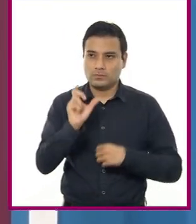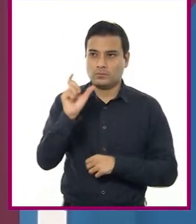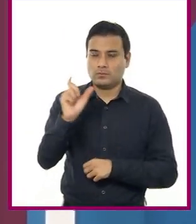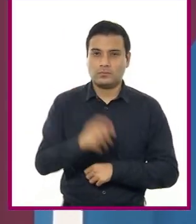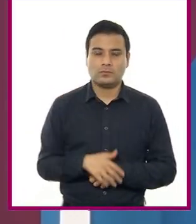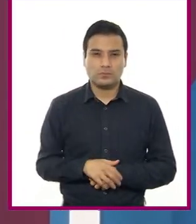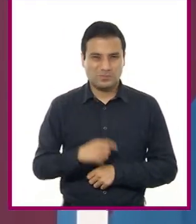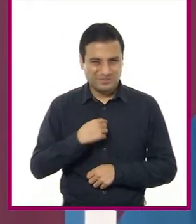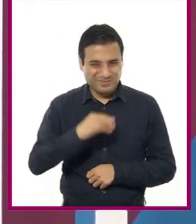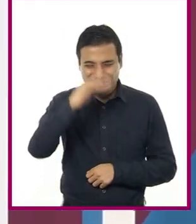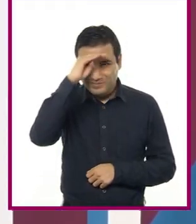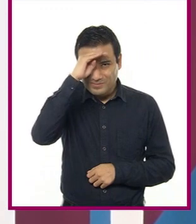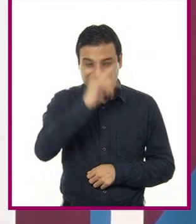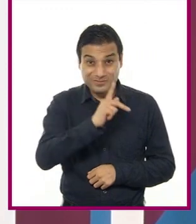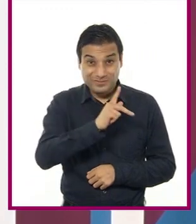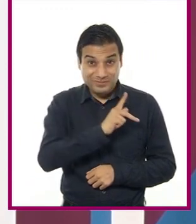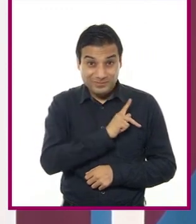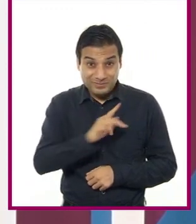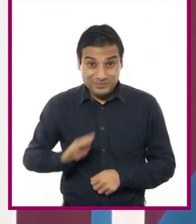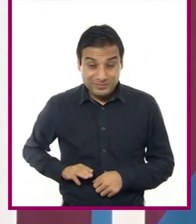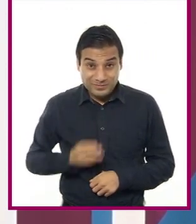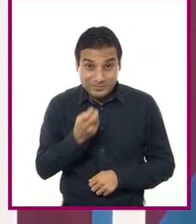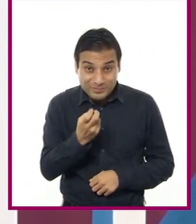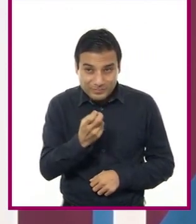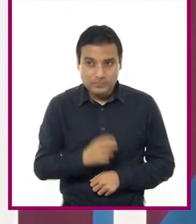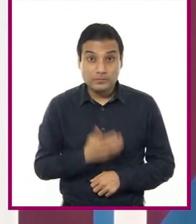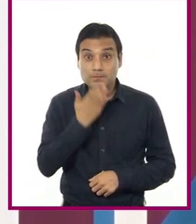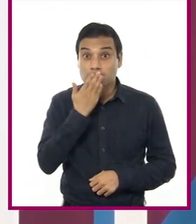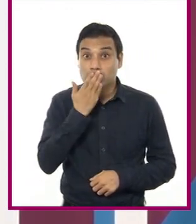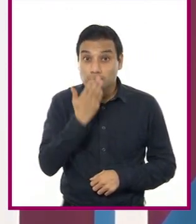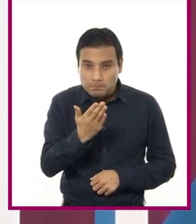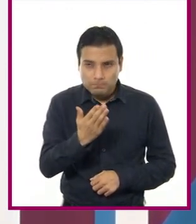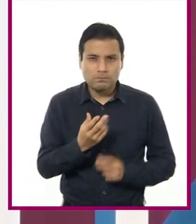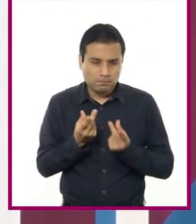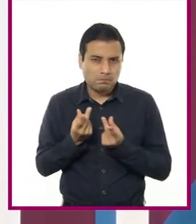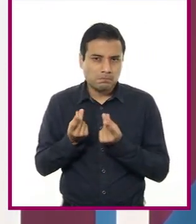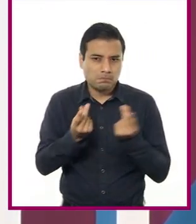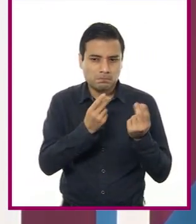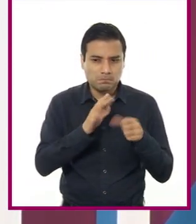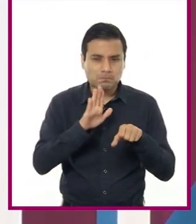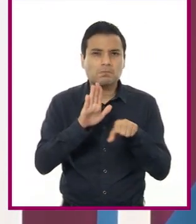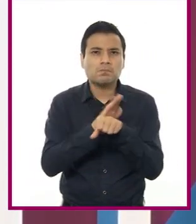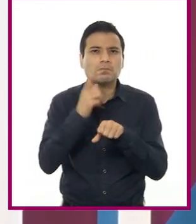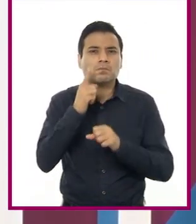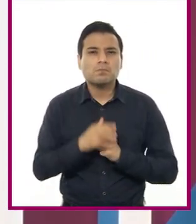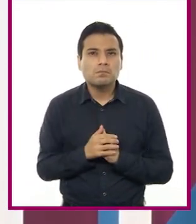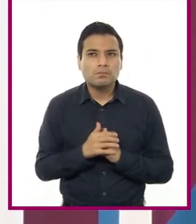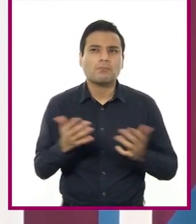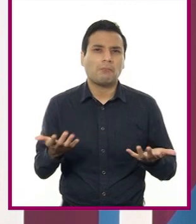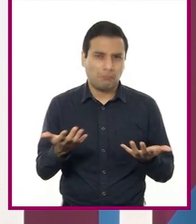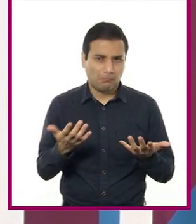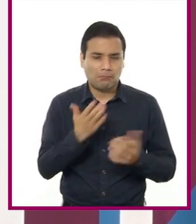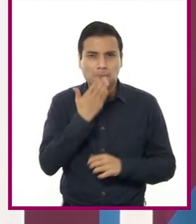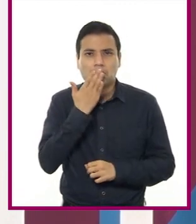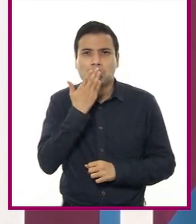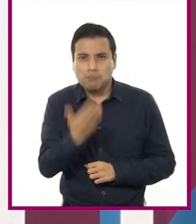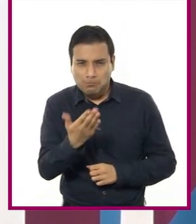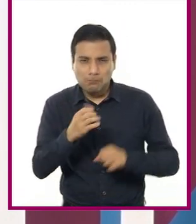Considero que el presidente municipal está actuando con eficacia, pues realiza las acciones con prontitud,